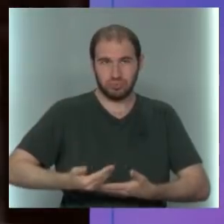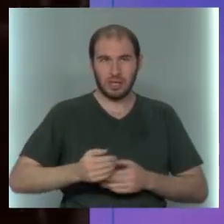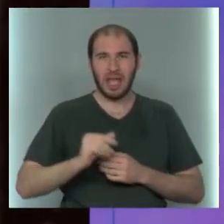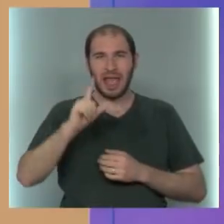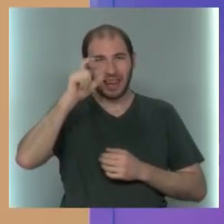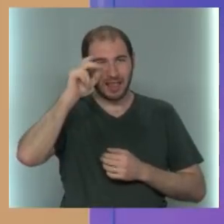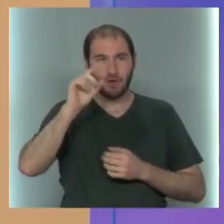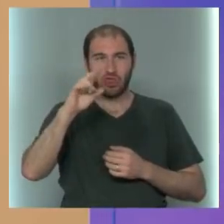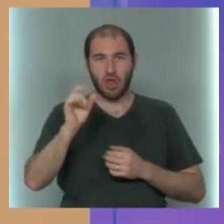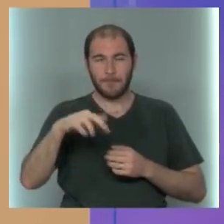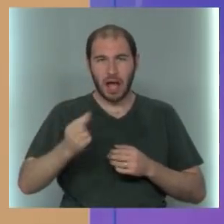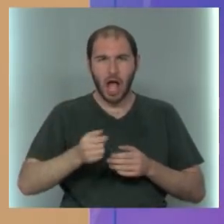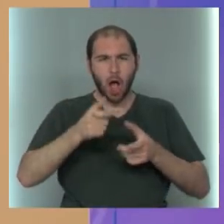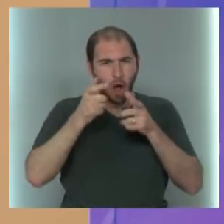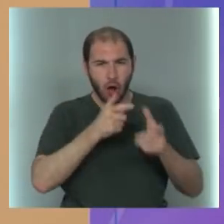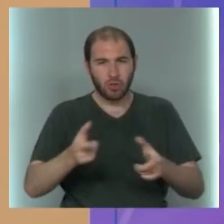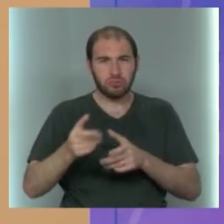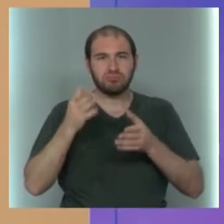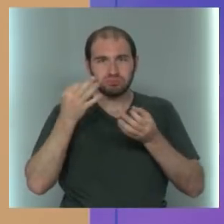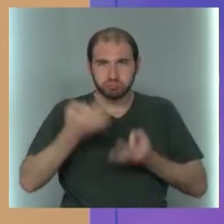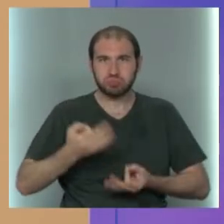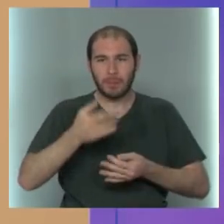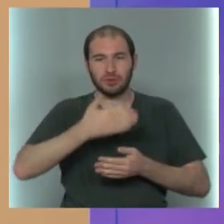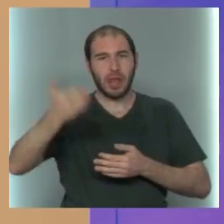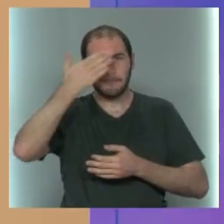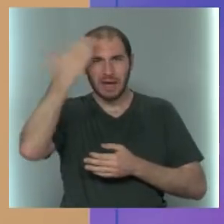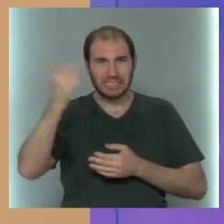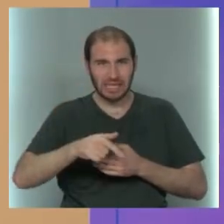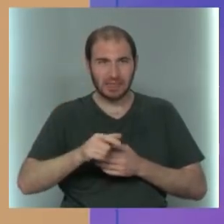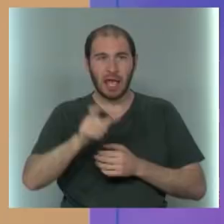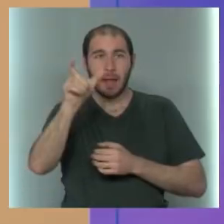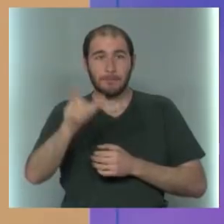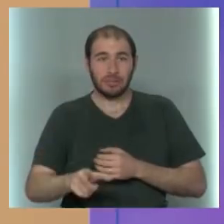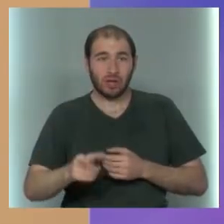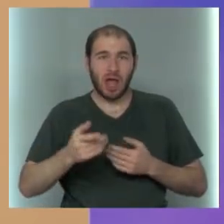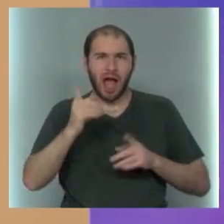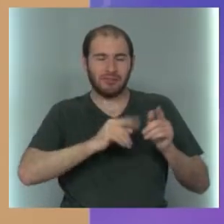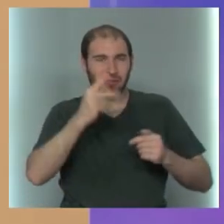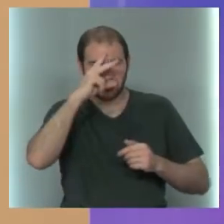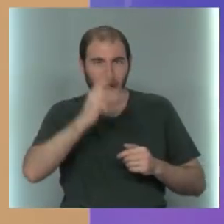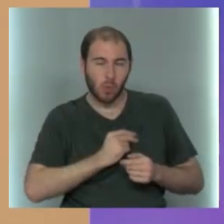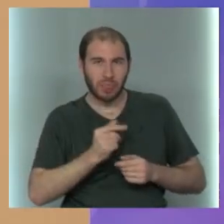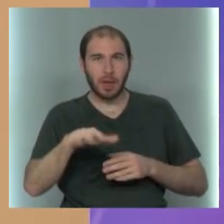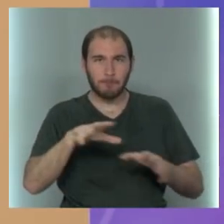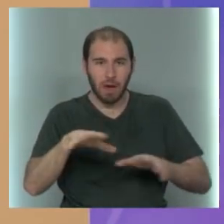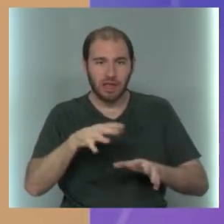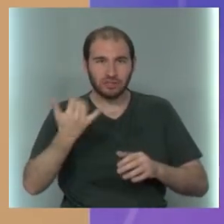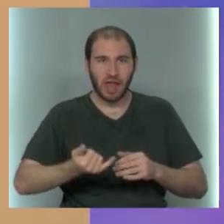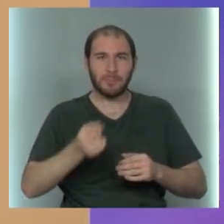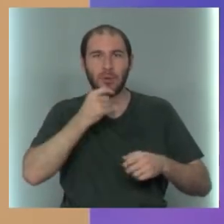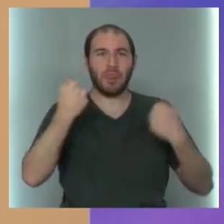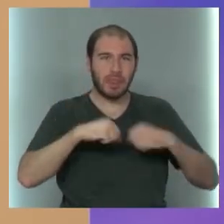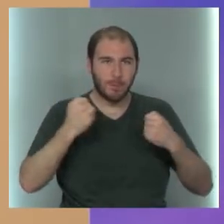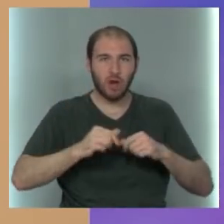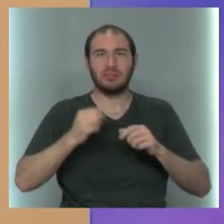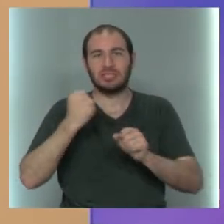levodopa, controlan los síntomas muy bien en la mayor parte de los pacientes, que la persona común no se daría cuenta que tienen Parkinson y pueden hacer deportes